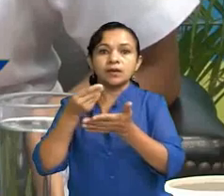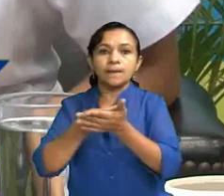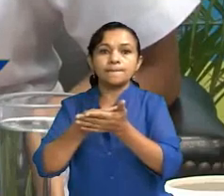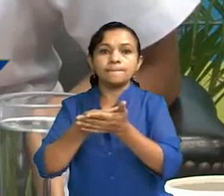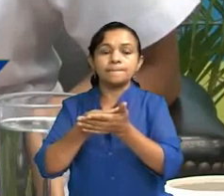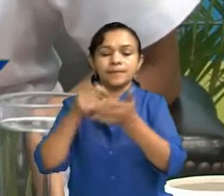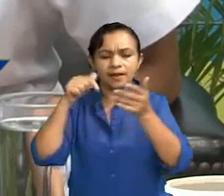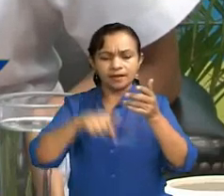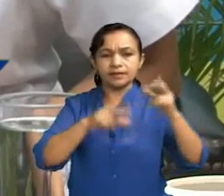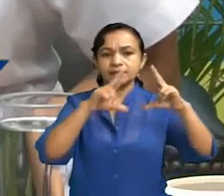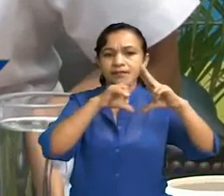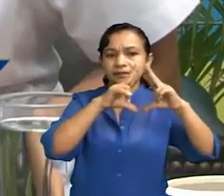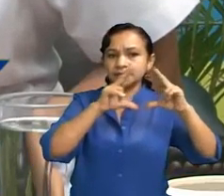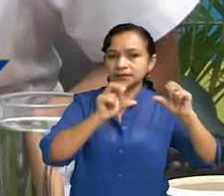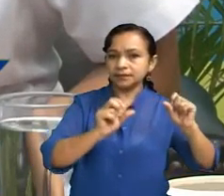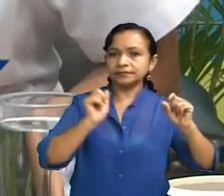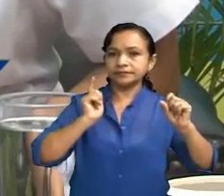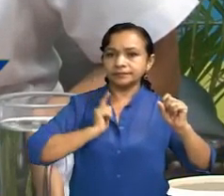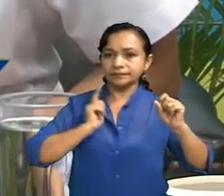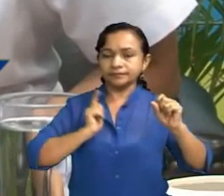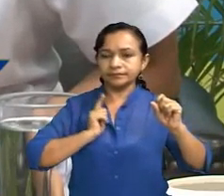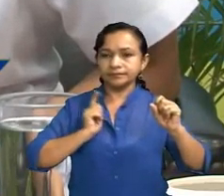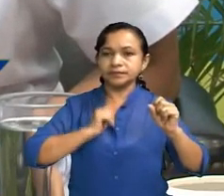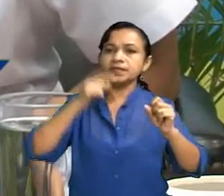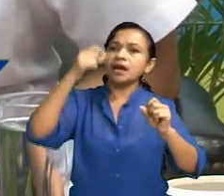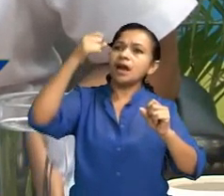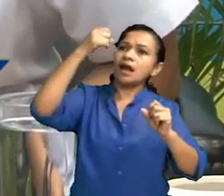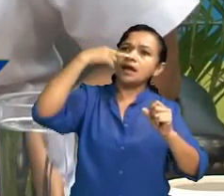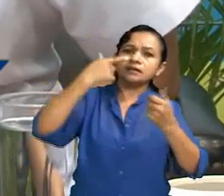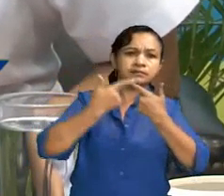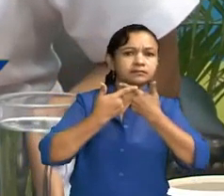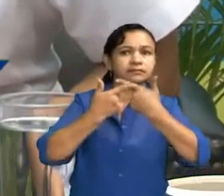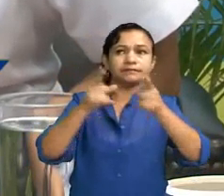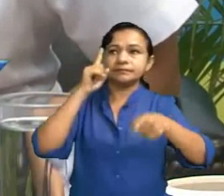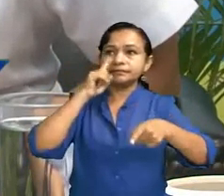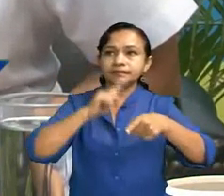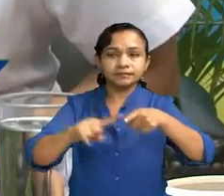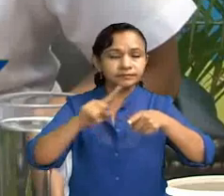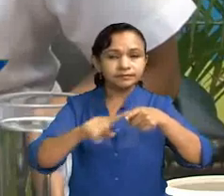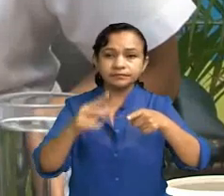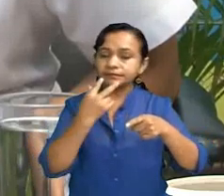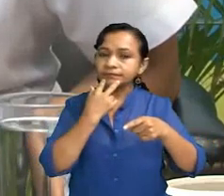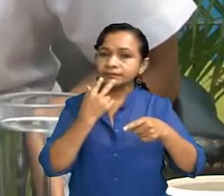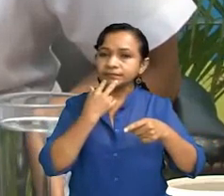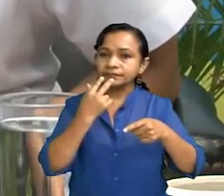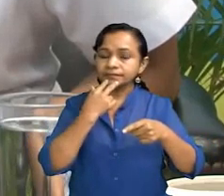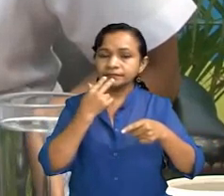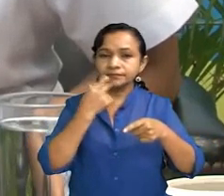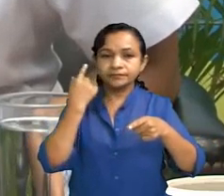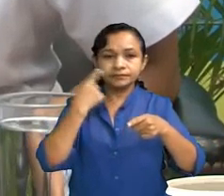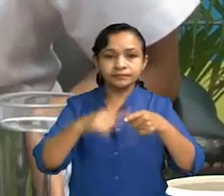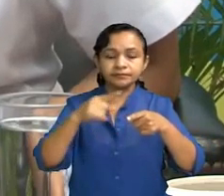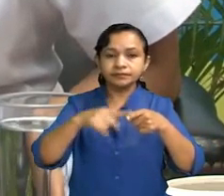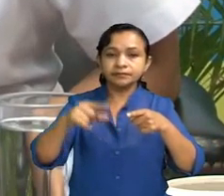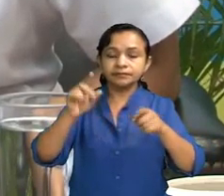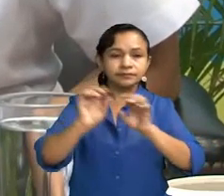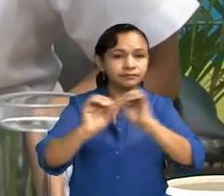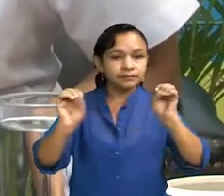en Nicaragua, nosotros tenemos la vacunación gratuita. Sí. Aparte de que nuestra vacunación es gratuita,